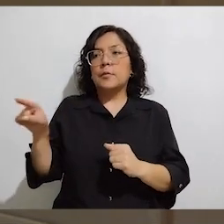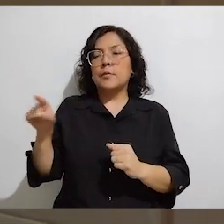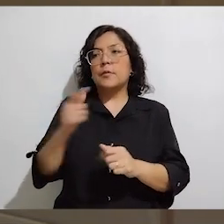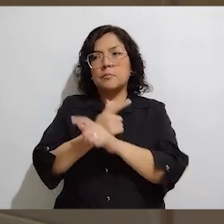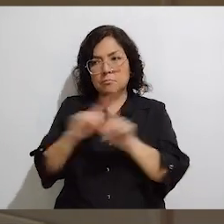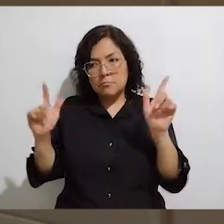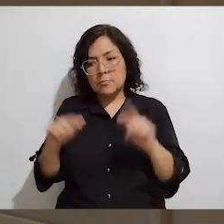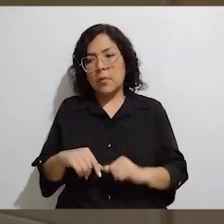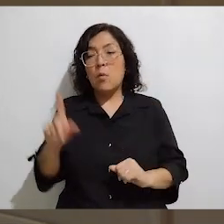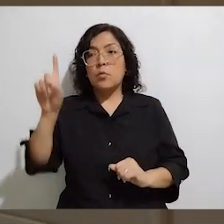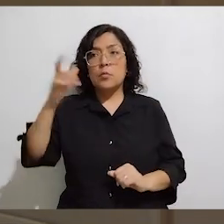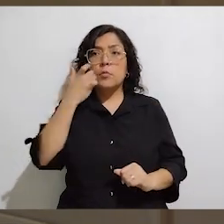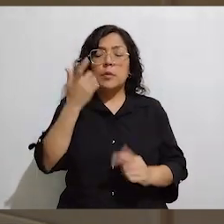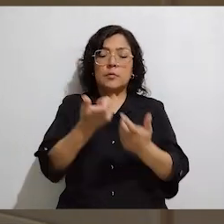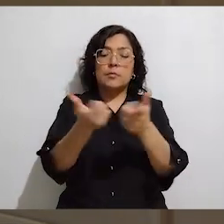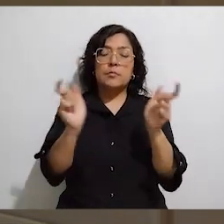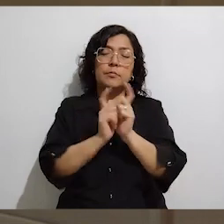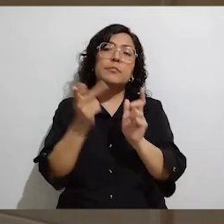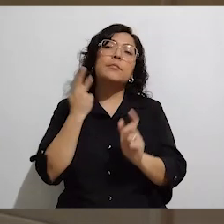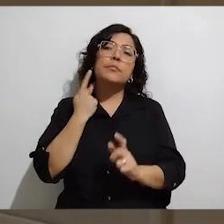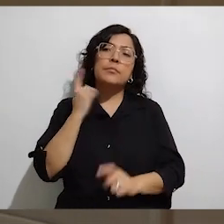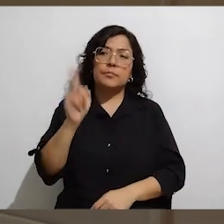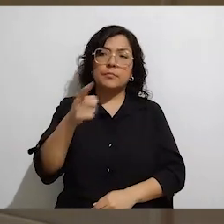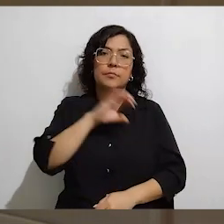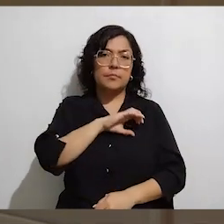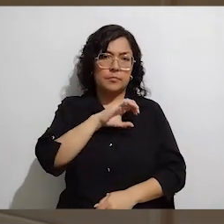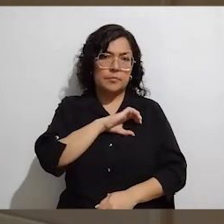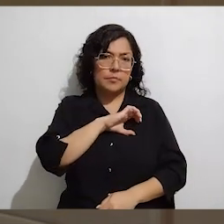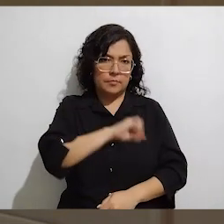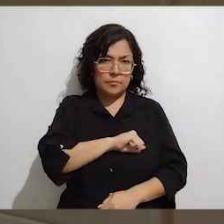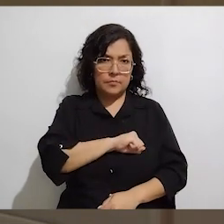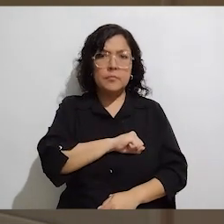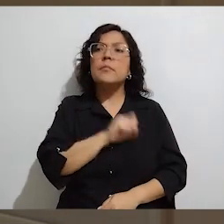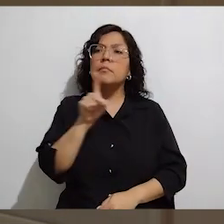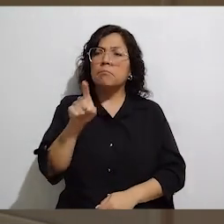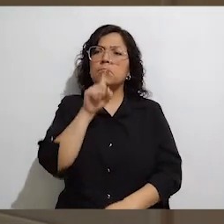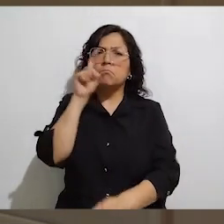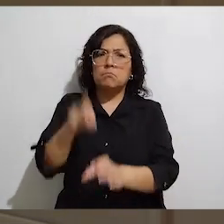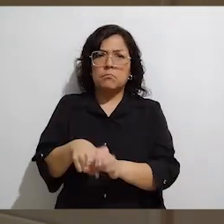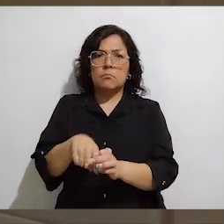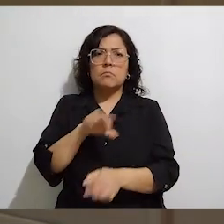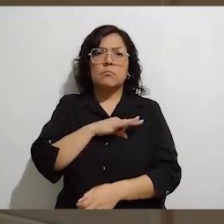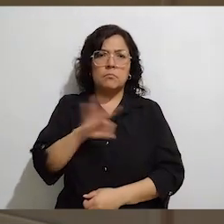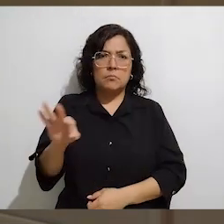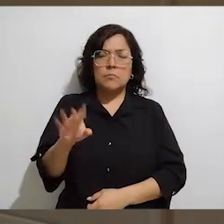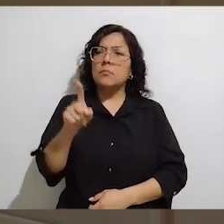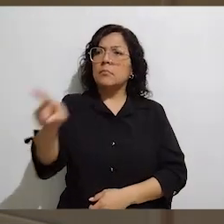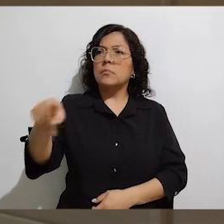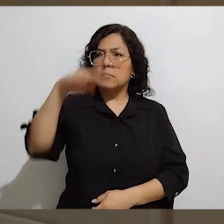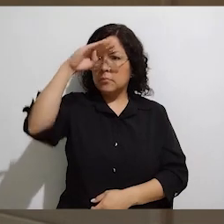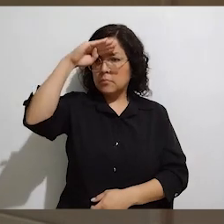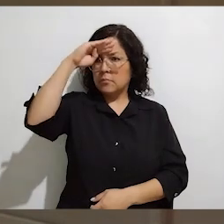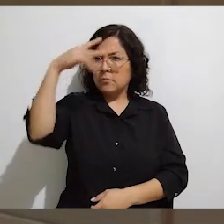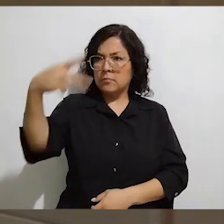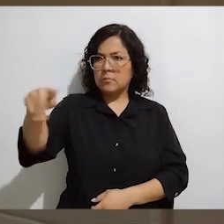partido político que ellos estimen, que ellas estimen, que satisface sus posturas ideológicas, que satisface sus